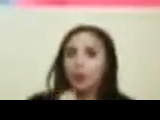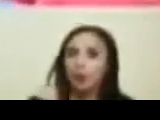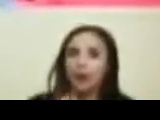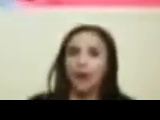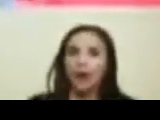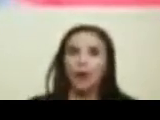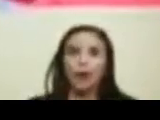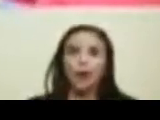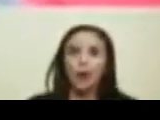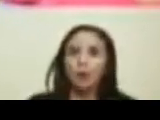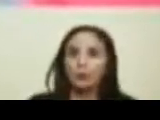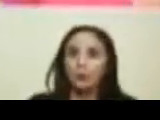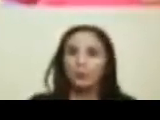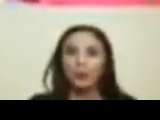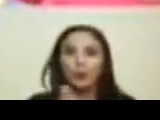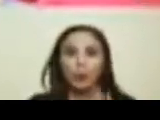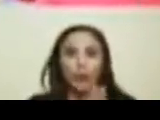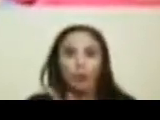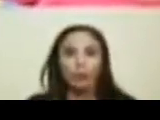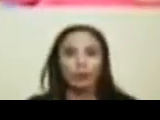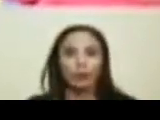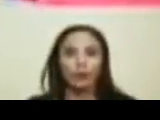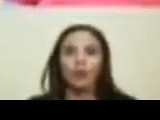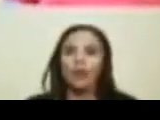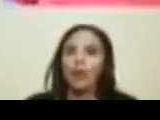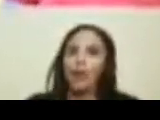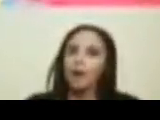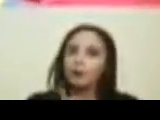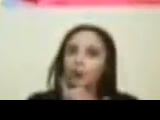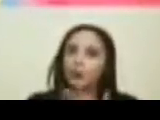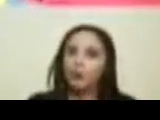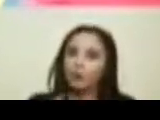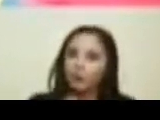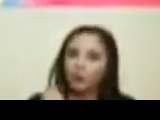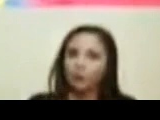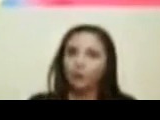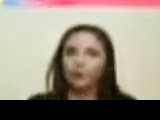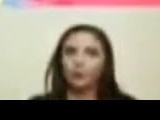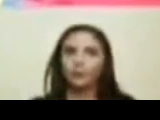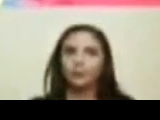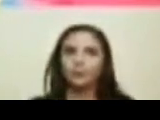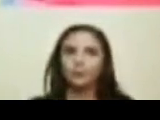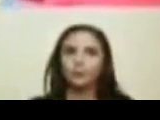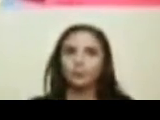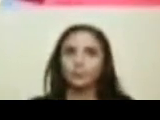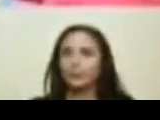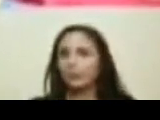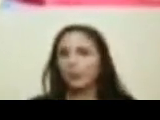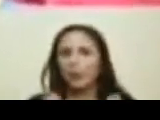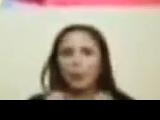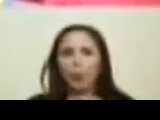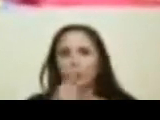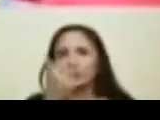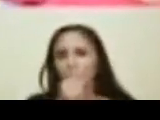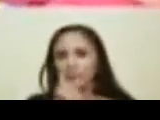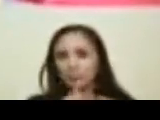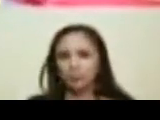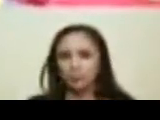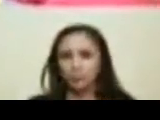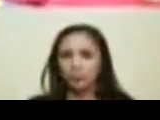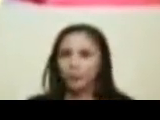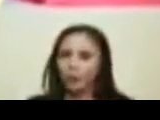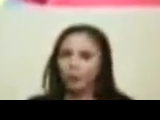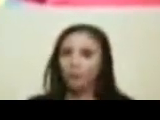estabilidad laboral en defensa de los trabajadores son muchos los logros en los